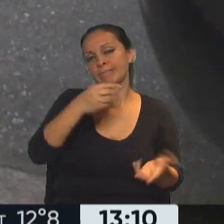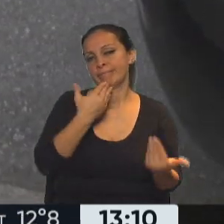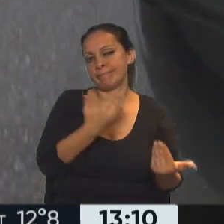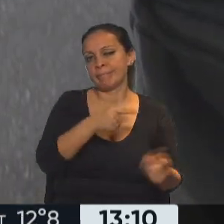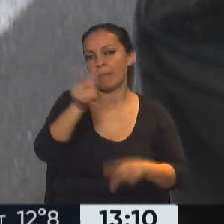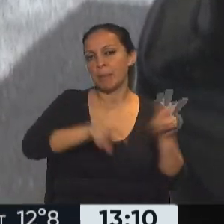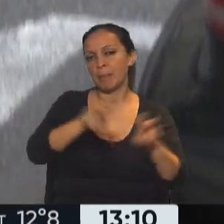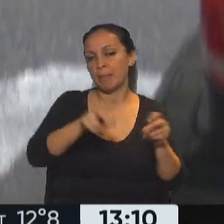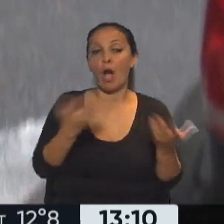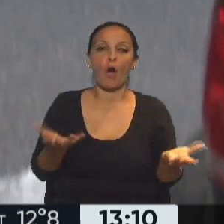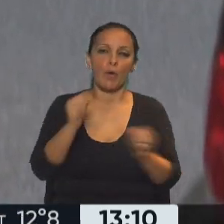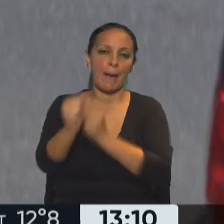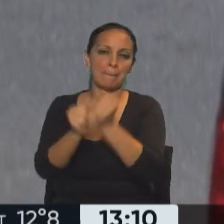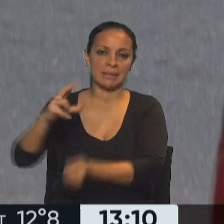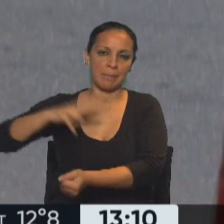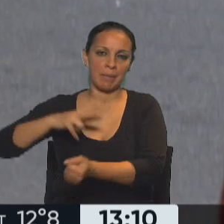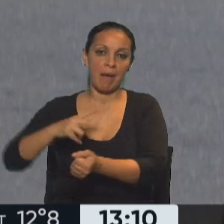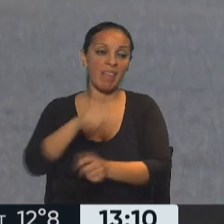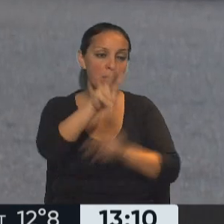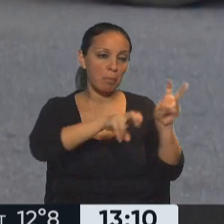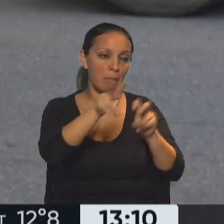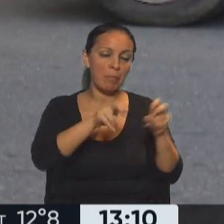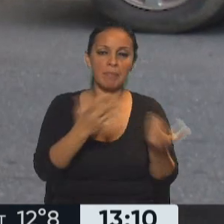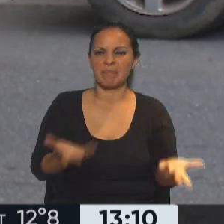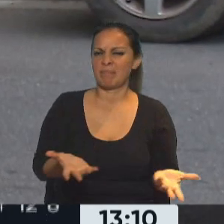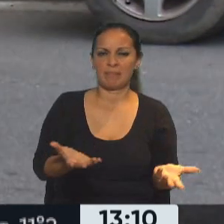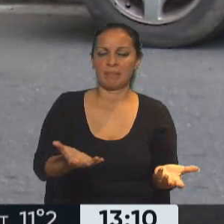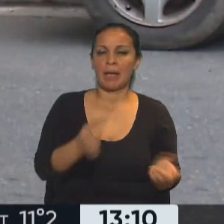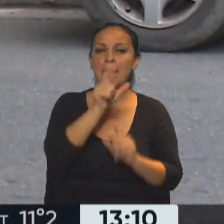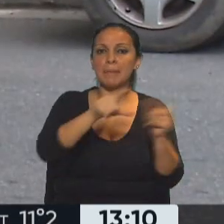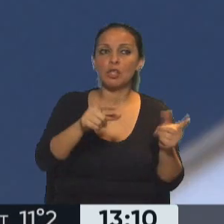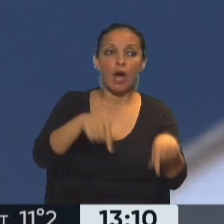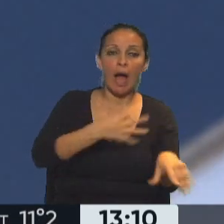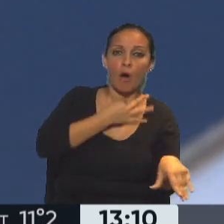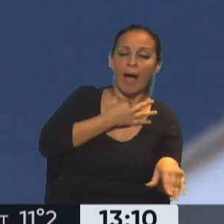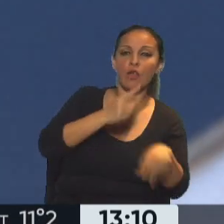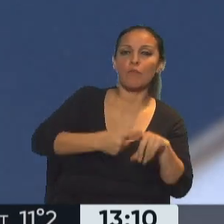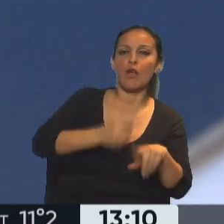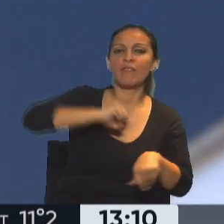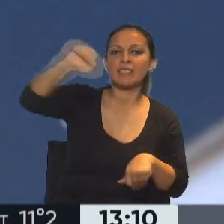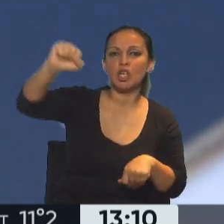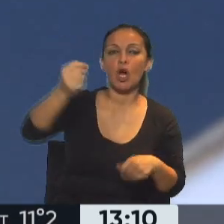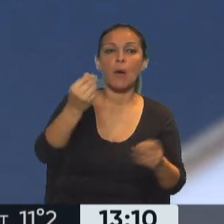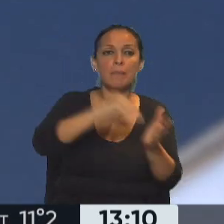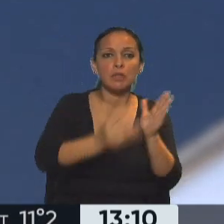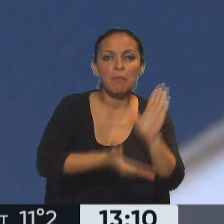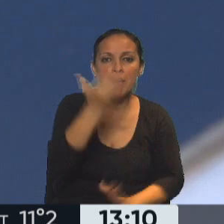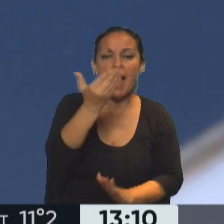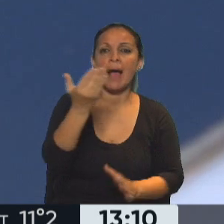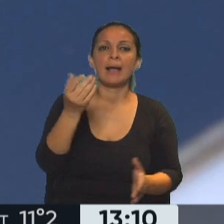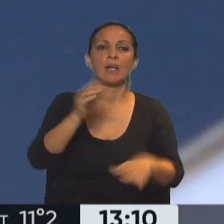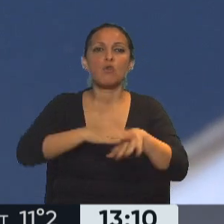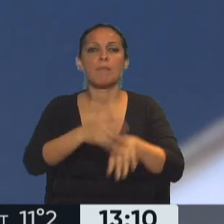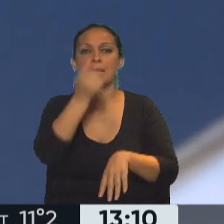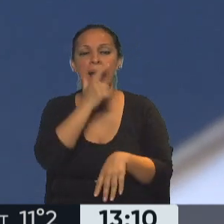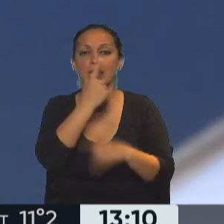también con una empresa privada, se le sacan a personas que están muy complicadas por la inflación, por el costo de los alimentos, por la caída de salarios durante el gobierno de Macri,